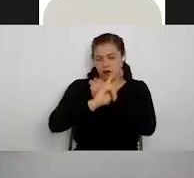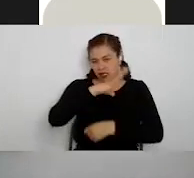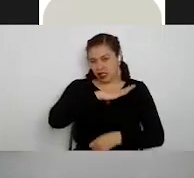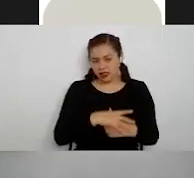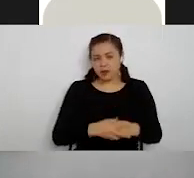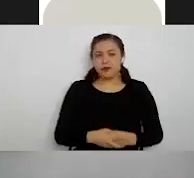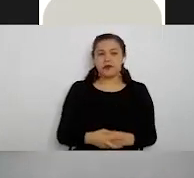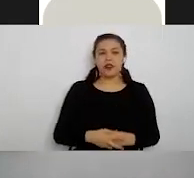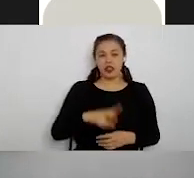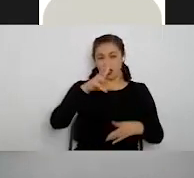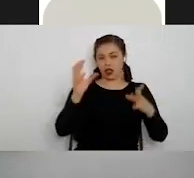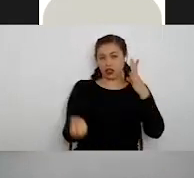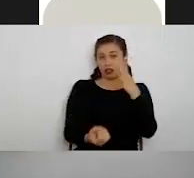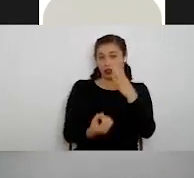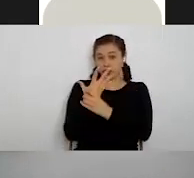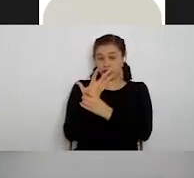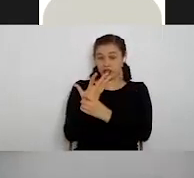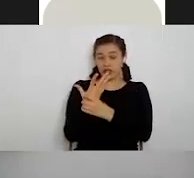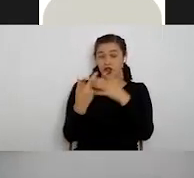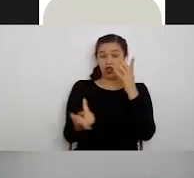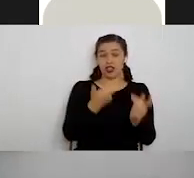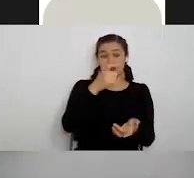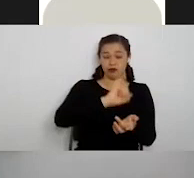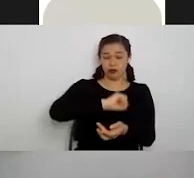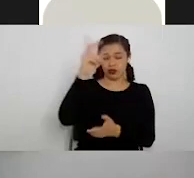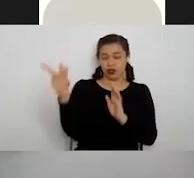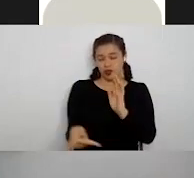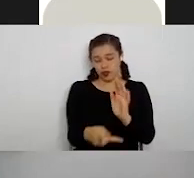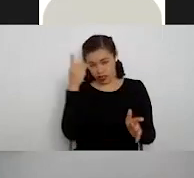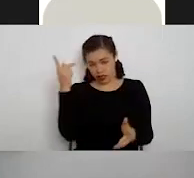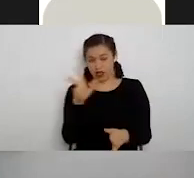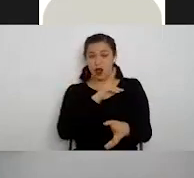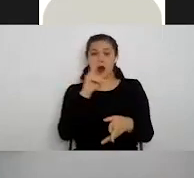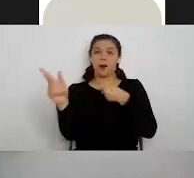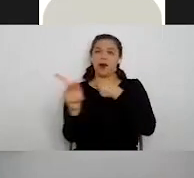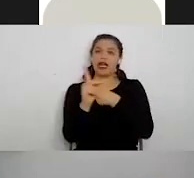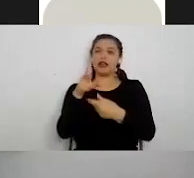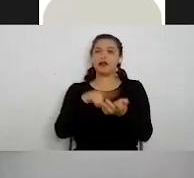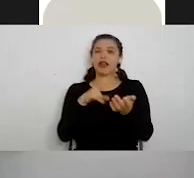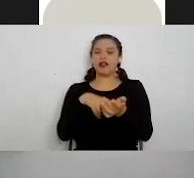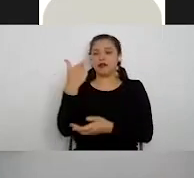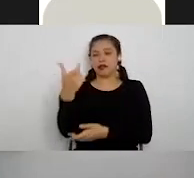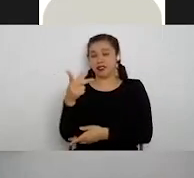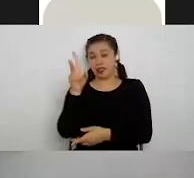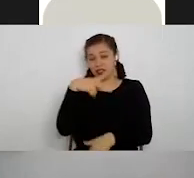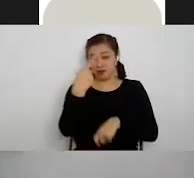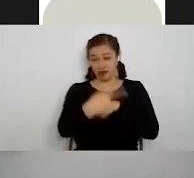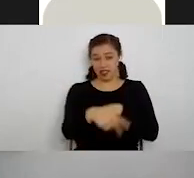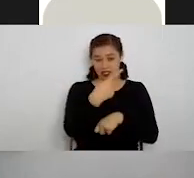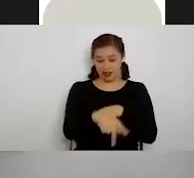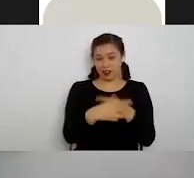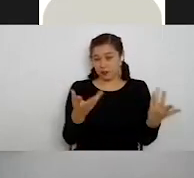una nueva oleada de inflación, sí, porque los precios volverían a subir. Es un riesgo, lo estamos poniendo como tal,